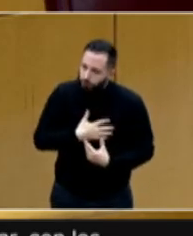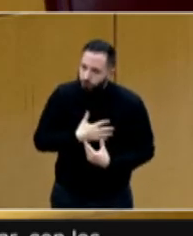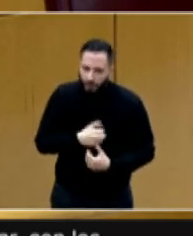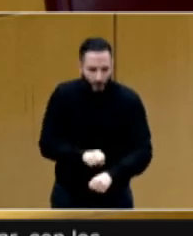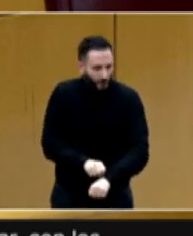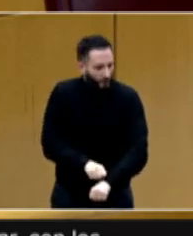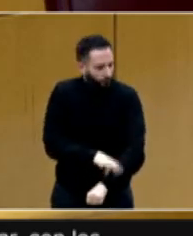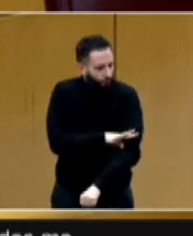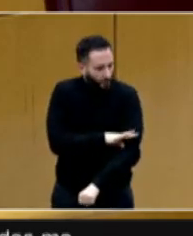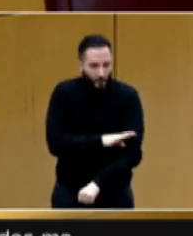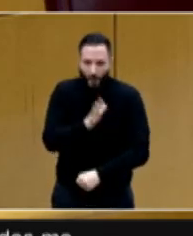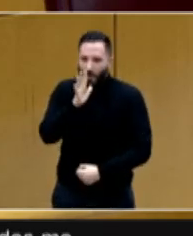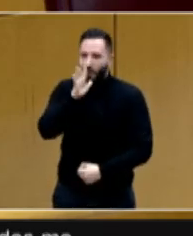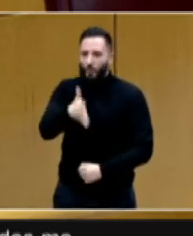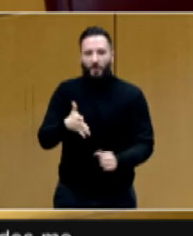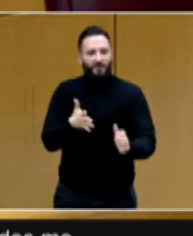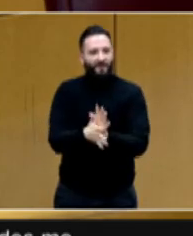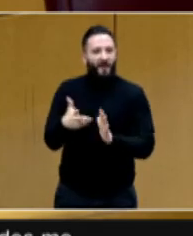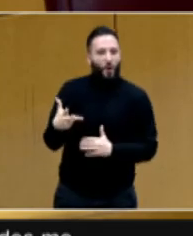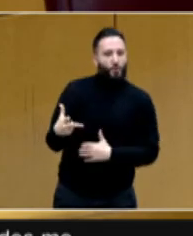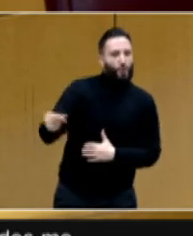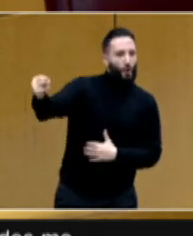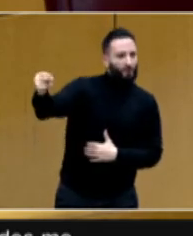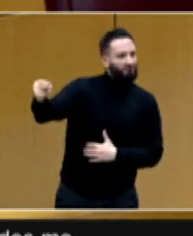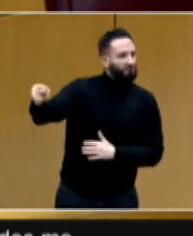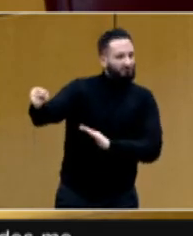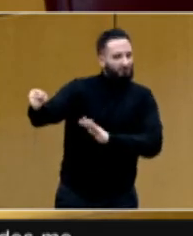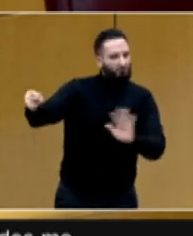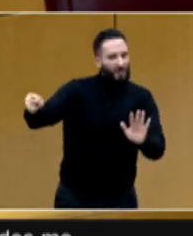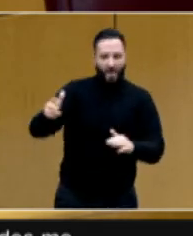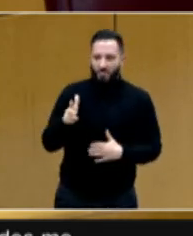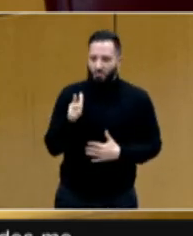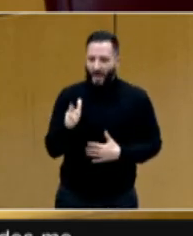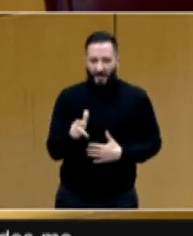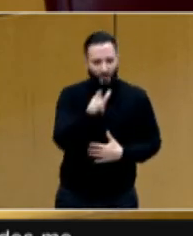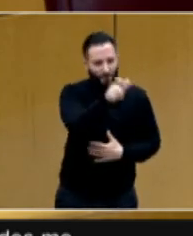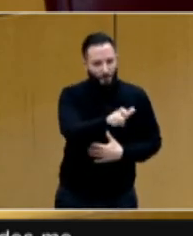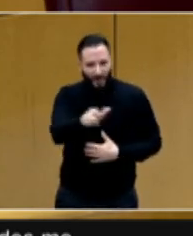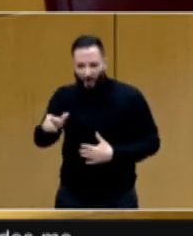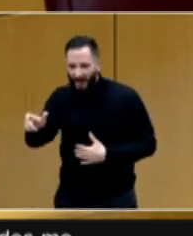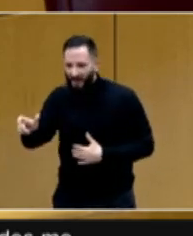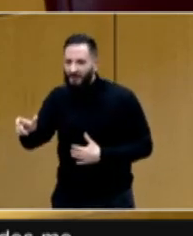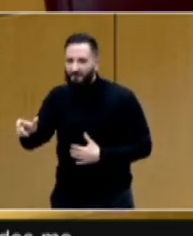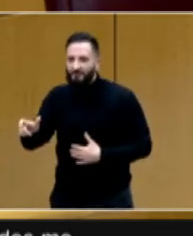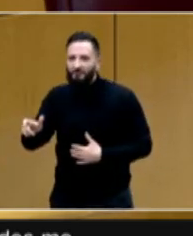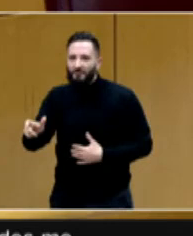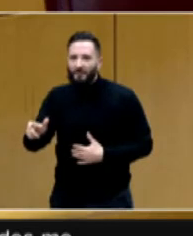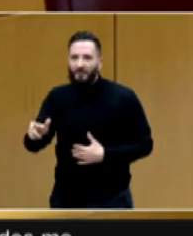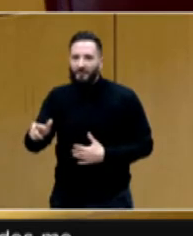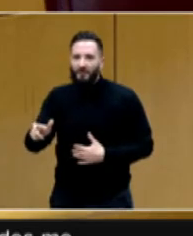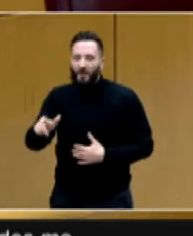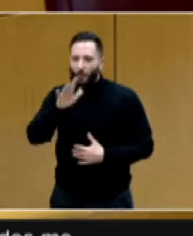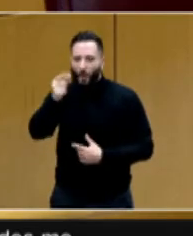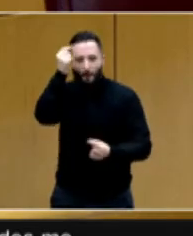porque ya no es que estén negando derechos a personas que están con una medida de